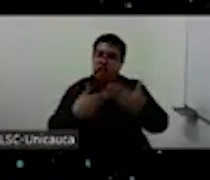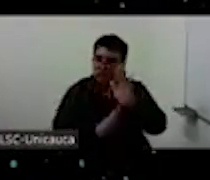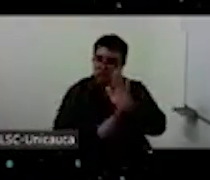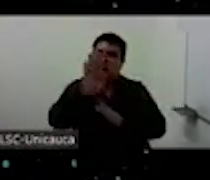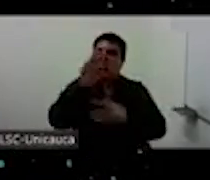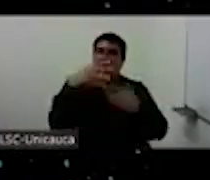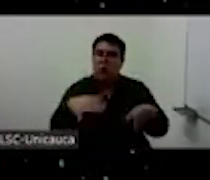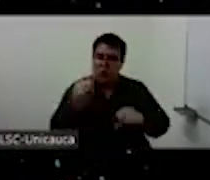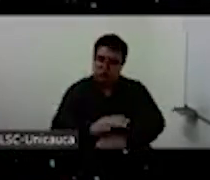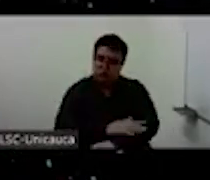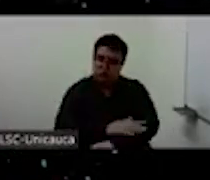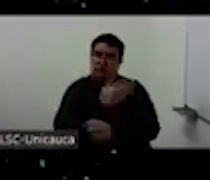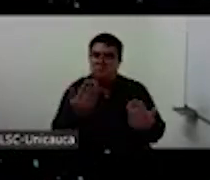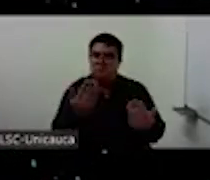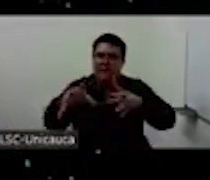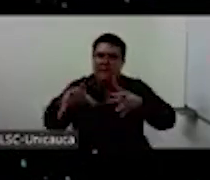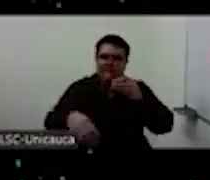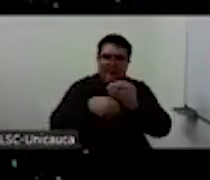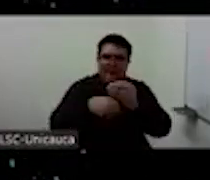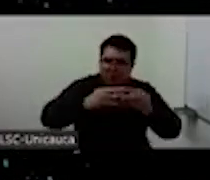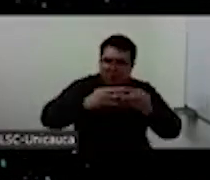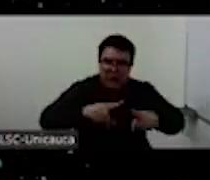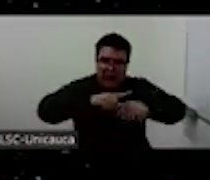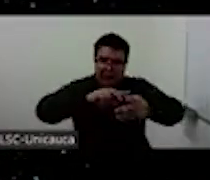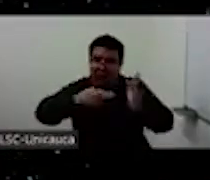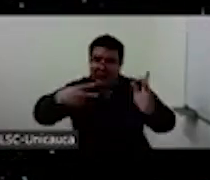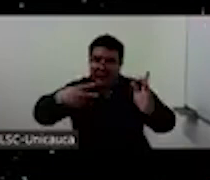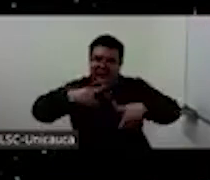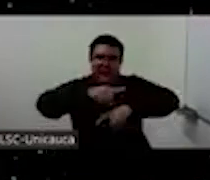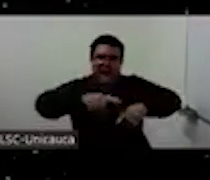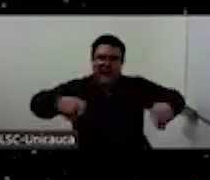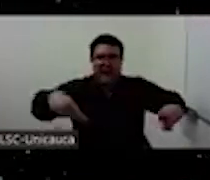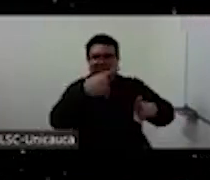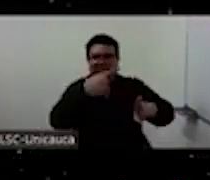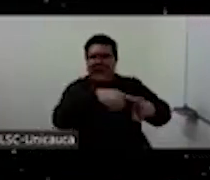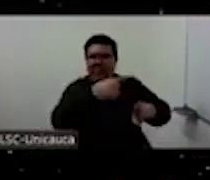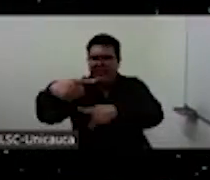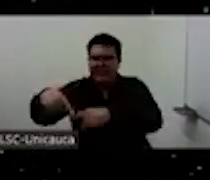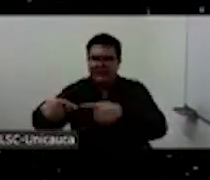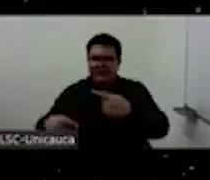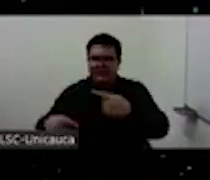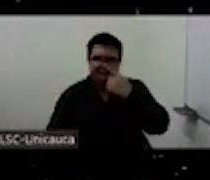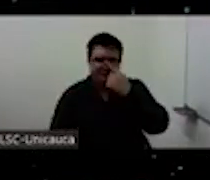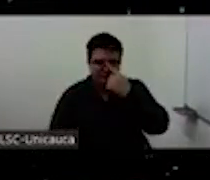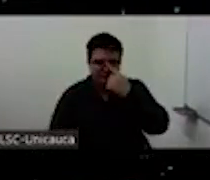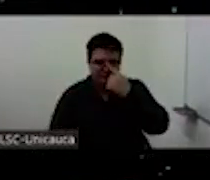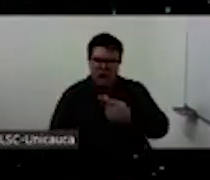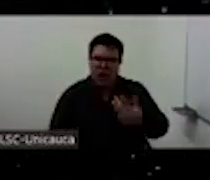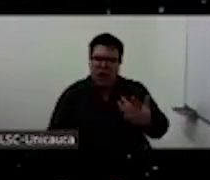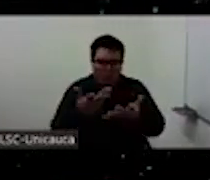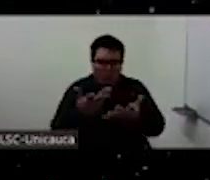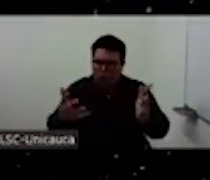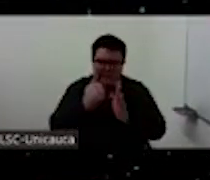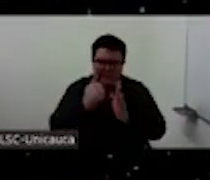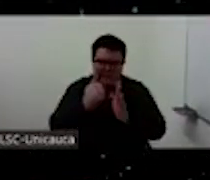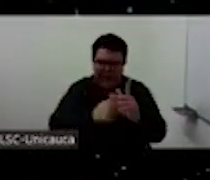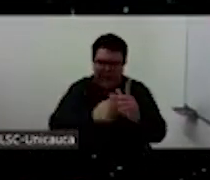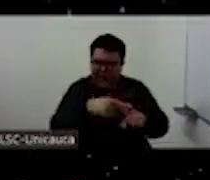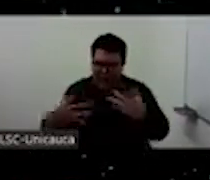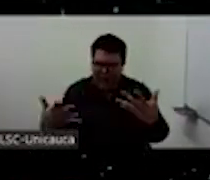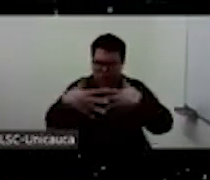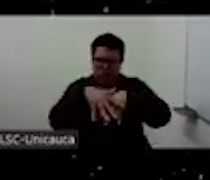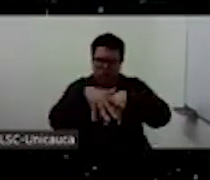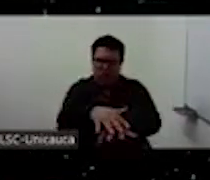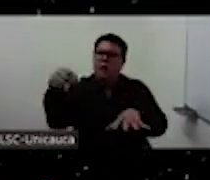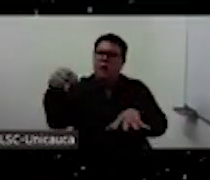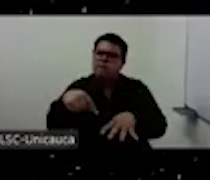y diversificación de las tareas para las comunidades. Esta conjugación de diferentes tipos de materiales